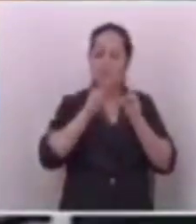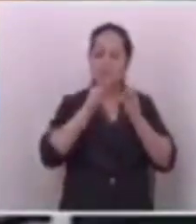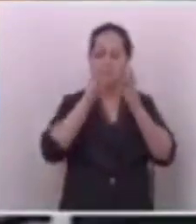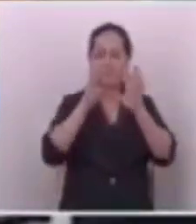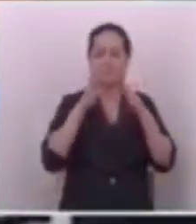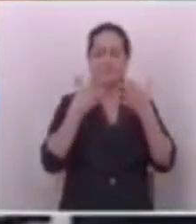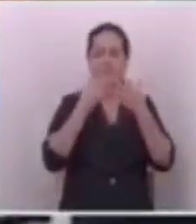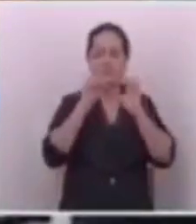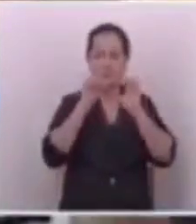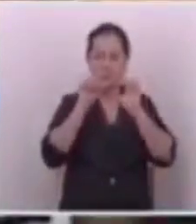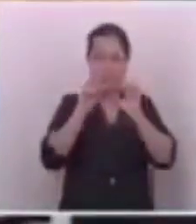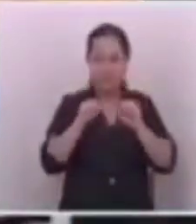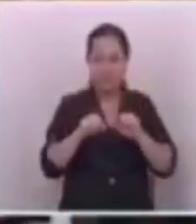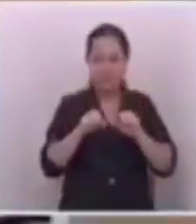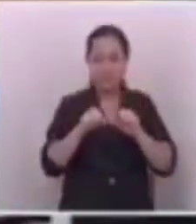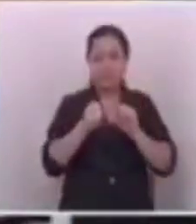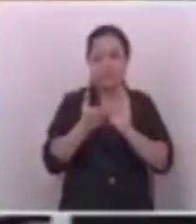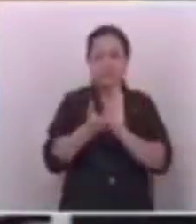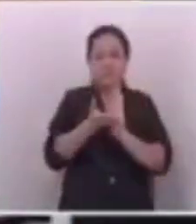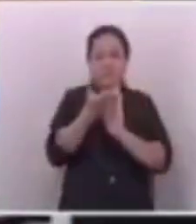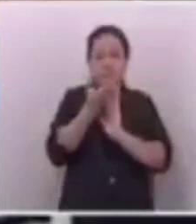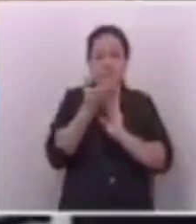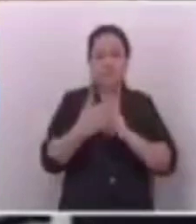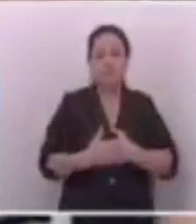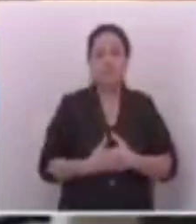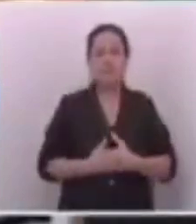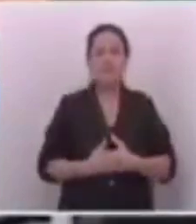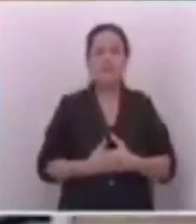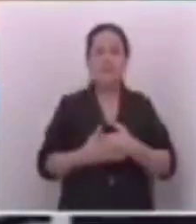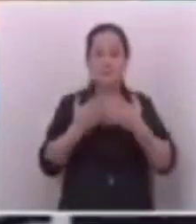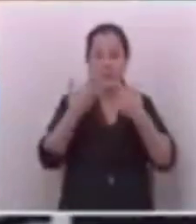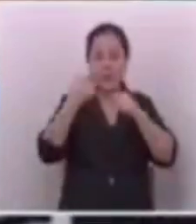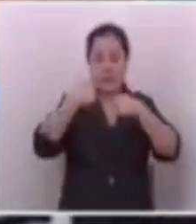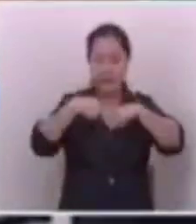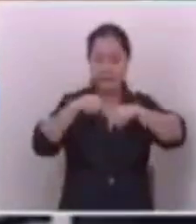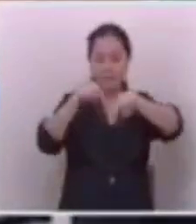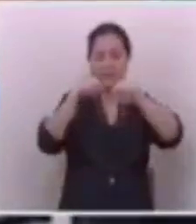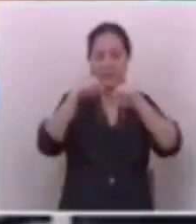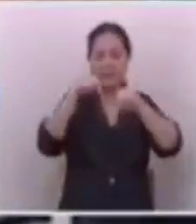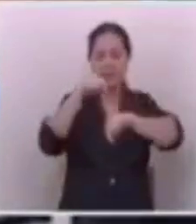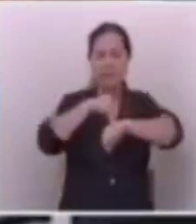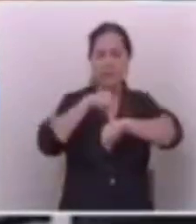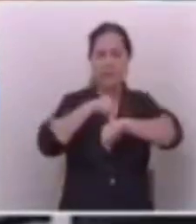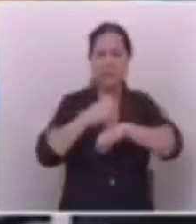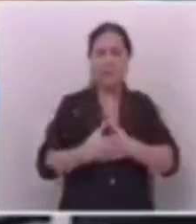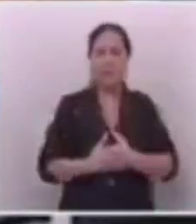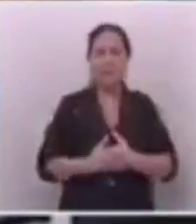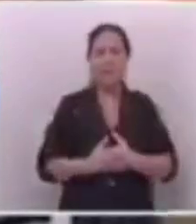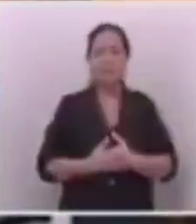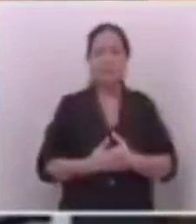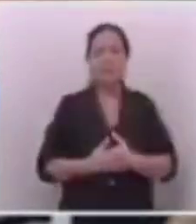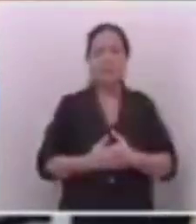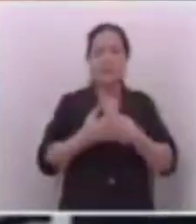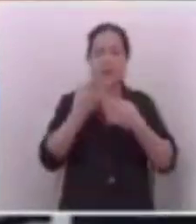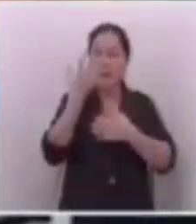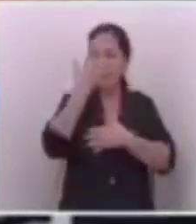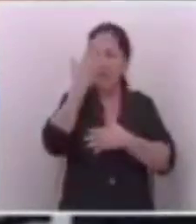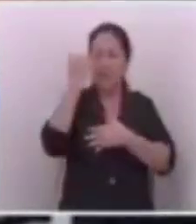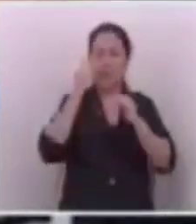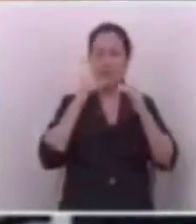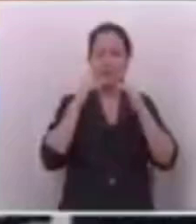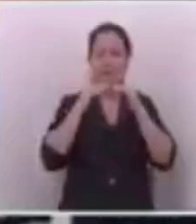que pudiera ser un poco más de lo que ha quedado actualmente. Y muy